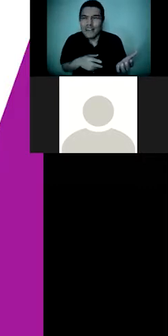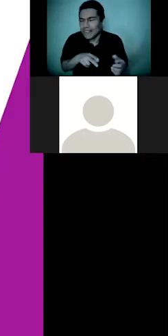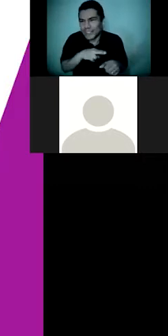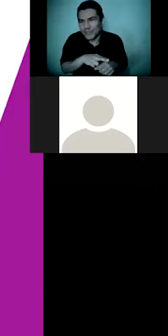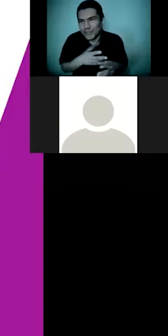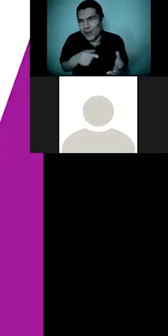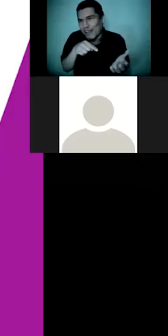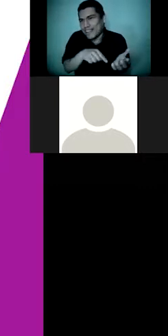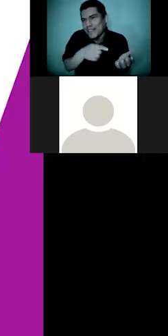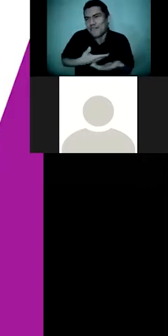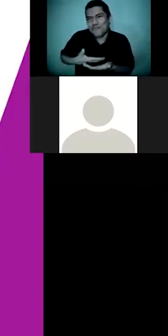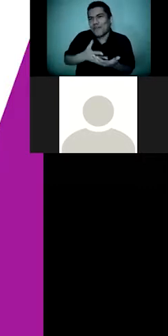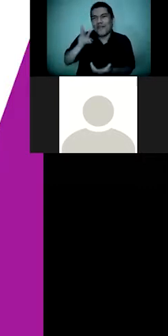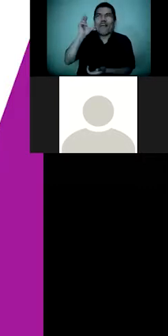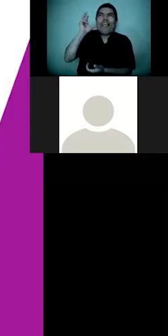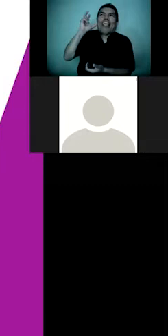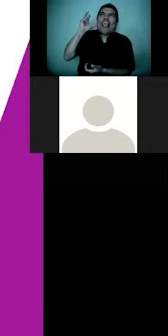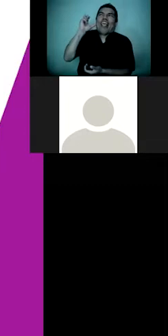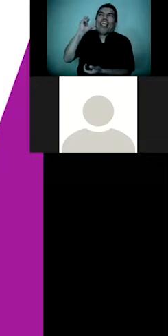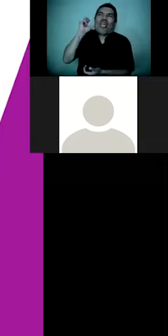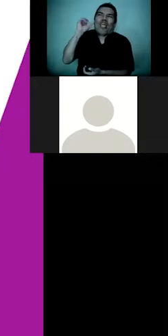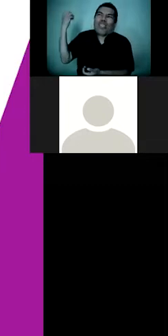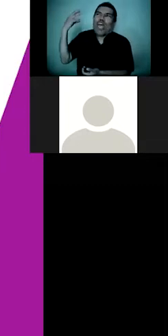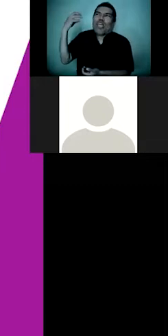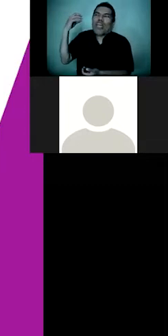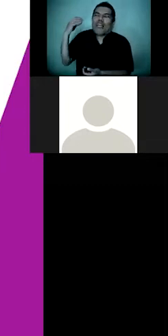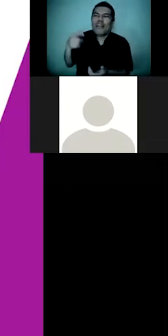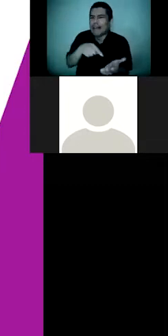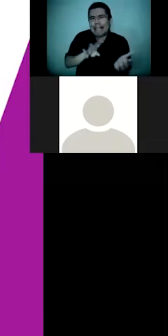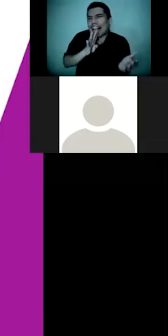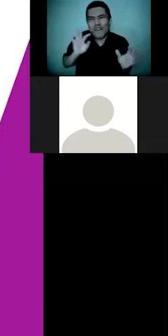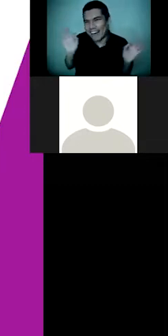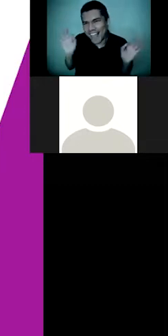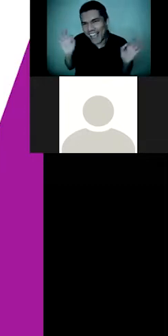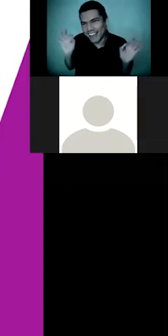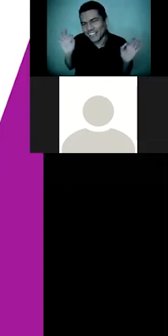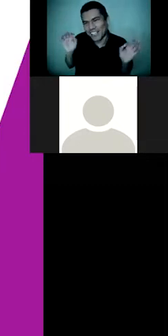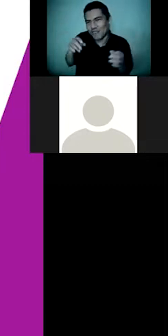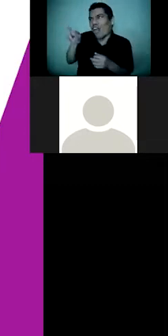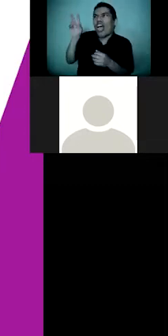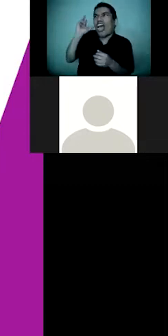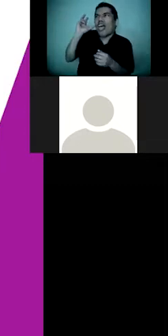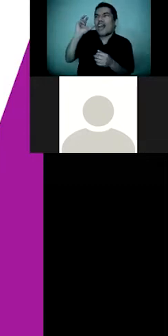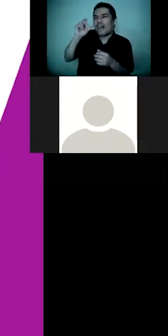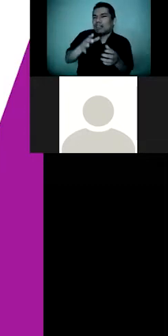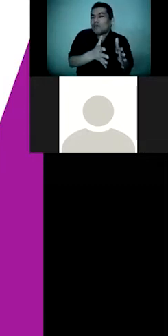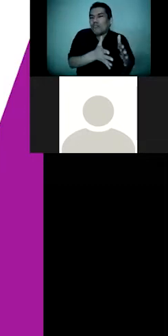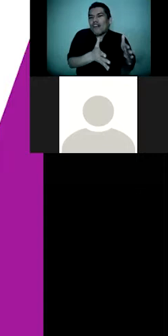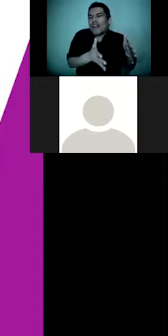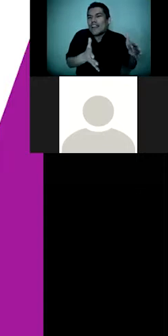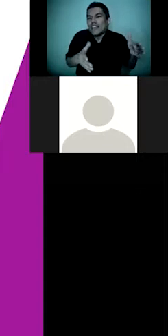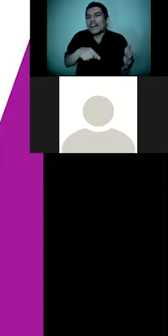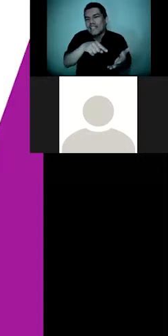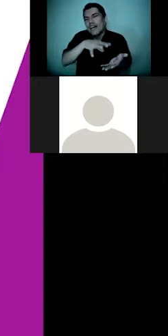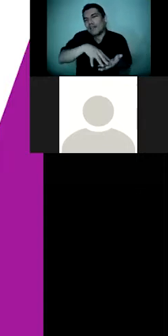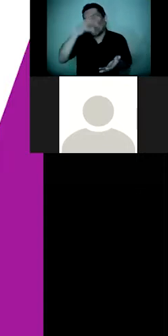mi bebé. Es normal, ¿no? Porque el bebé escucha, entonces no habla nada, pero sí escucha y